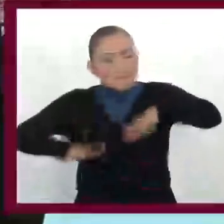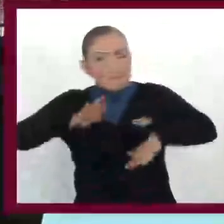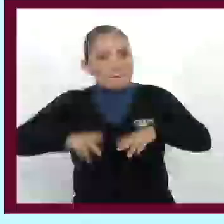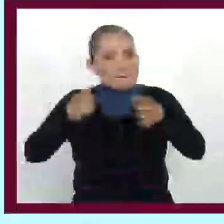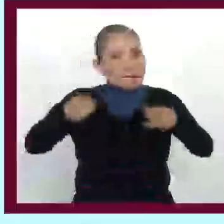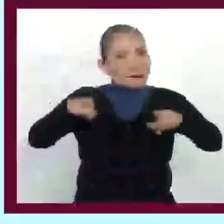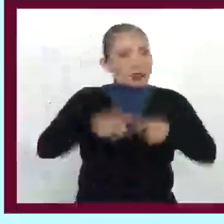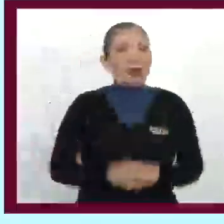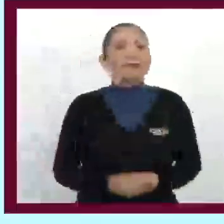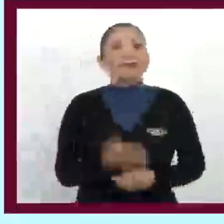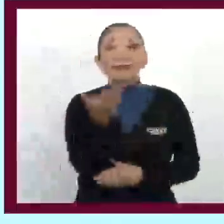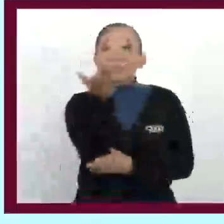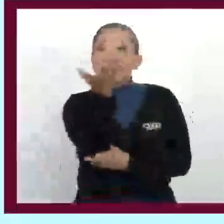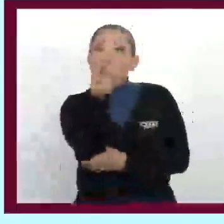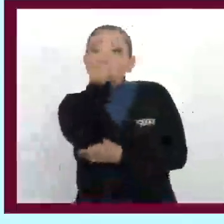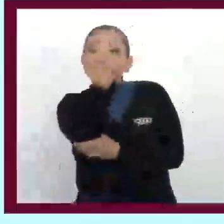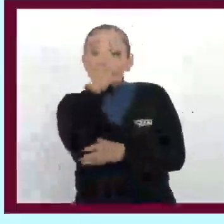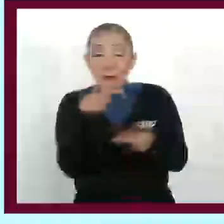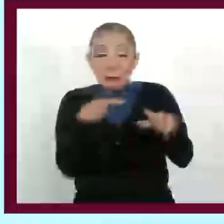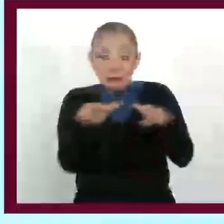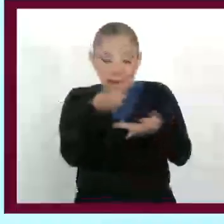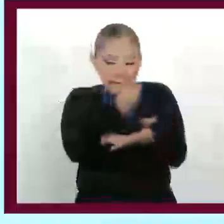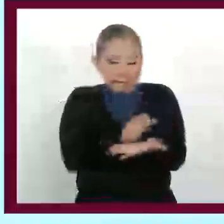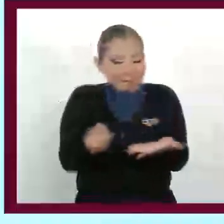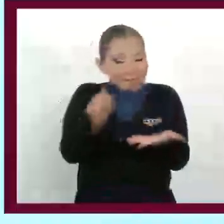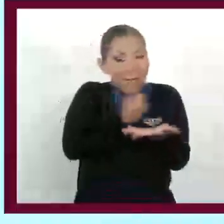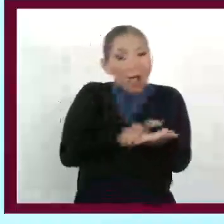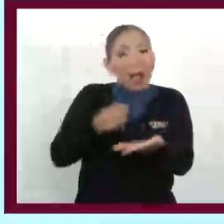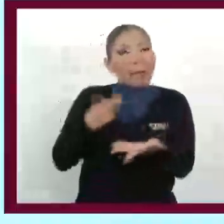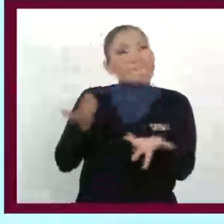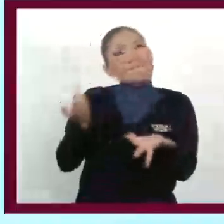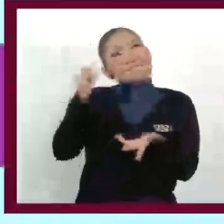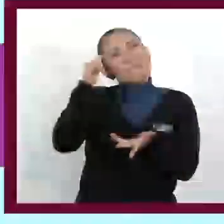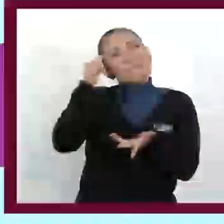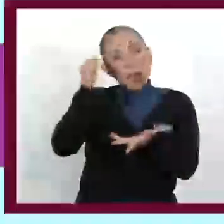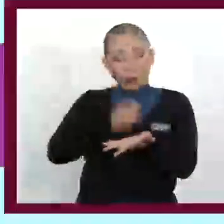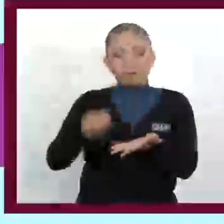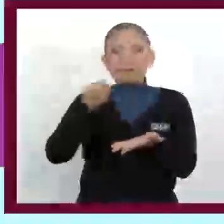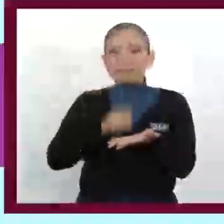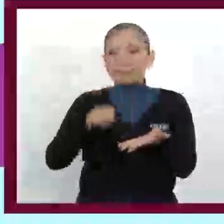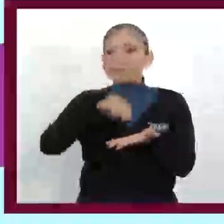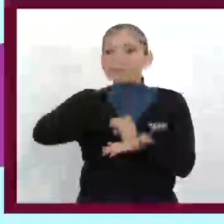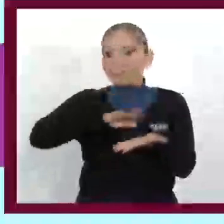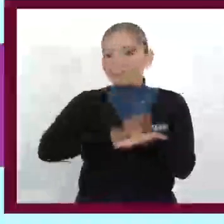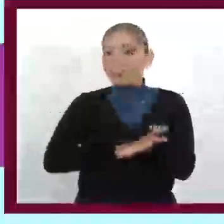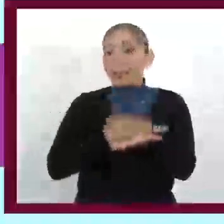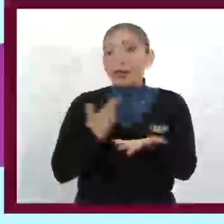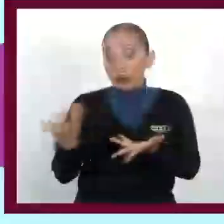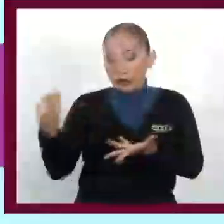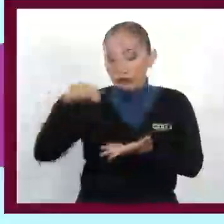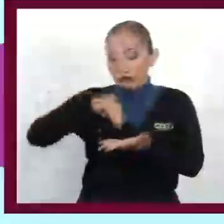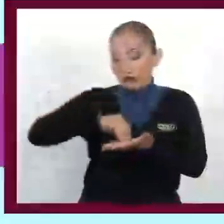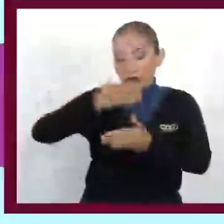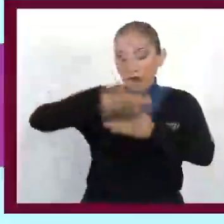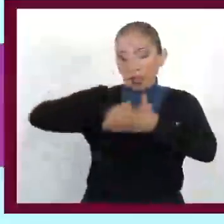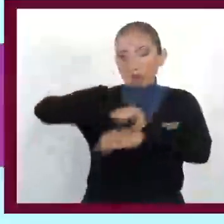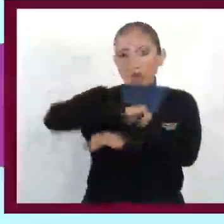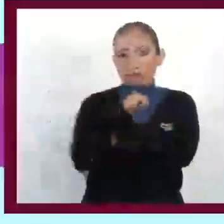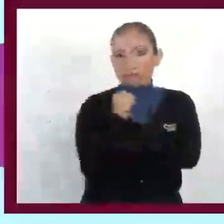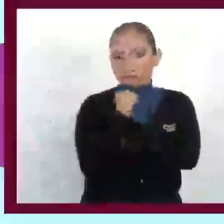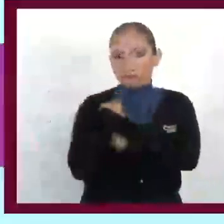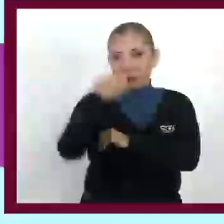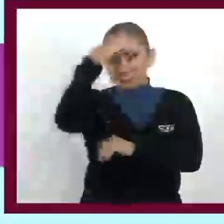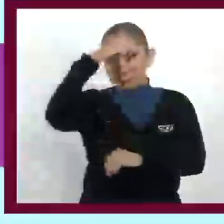musical. Les pedimos que preparen su cuaderno y pluma para que hagan sus anotaciones, que deberán integrar en la carpeta